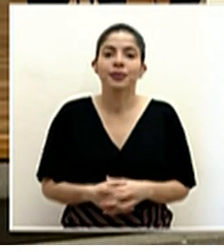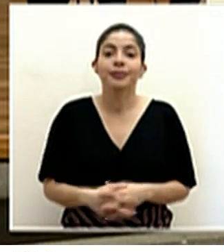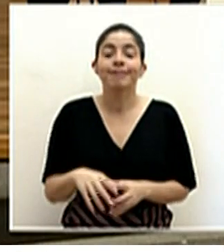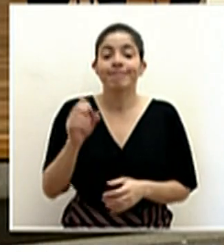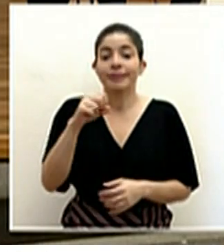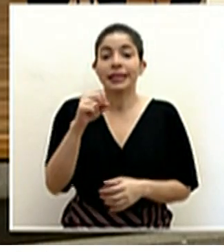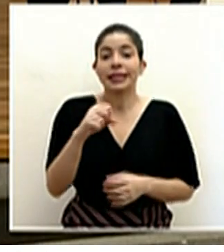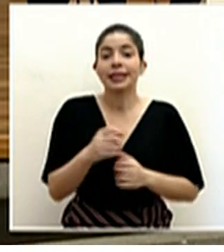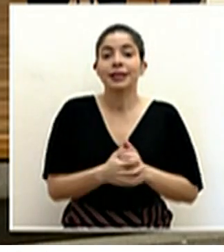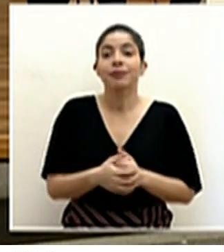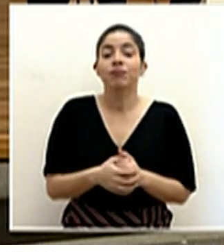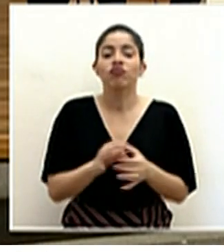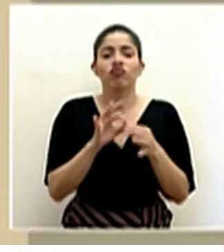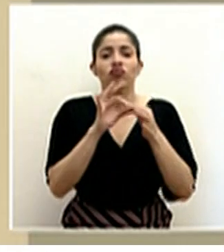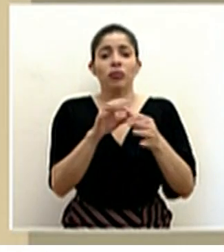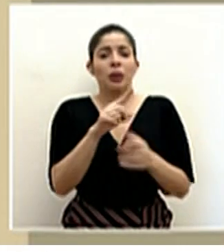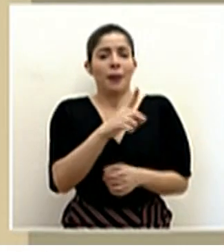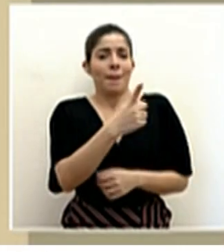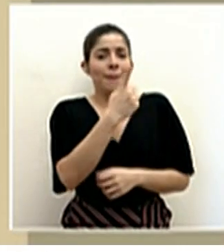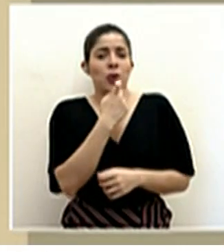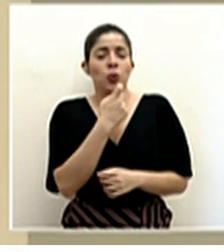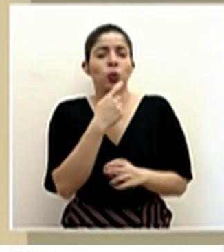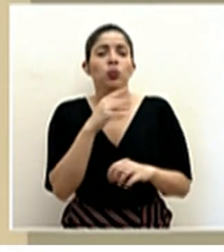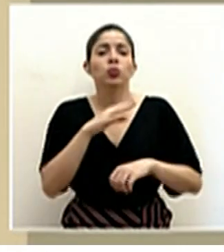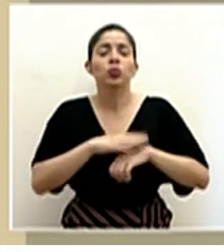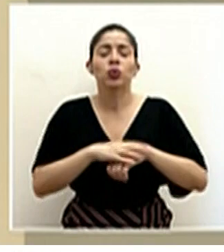Sí, muy bien. Con respecto a la pregunta